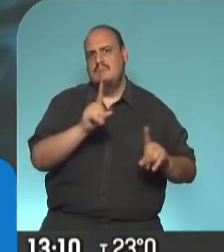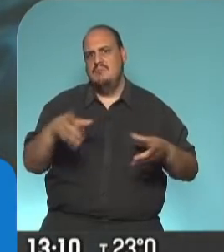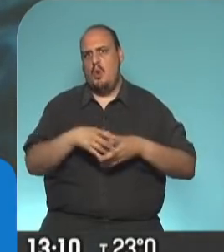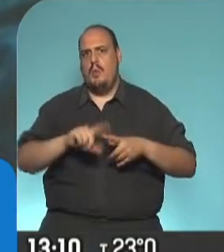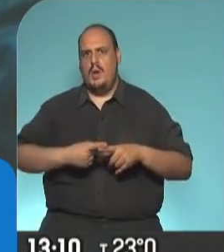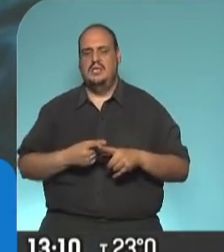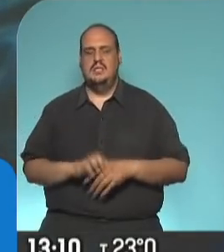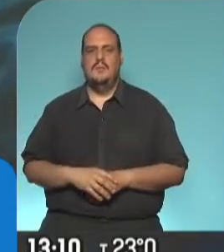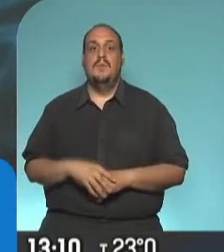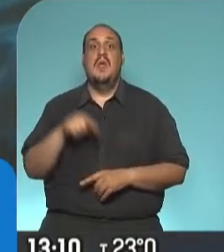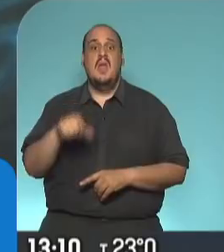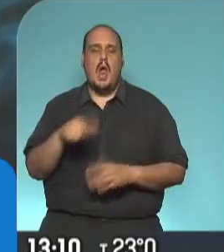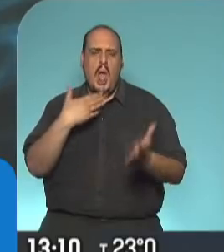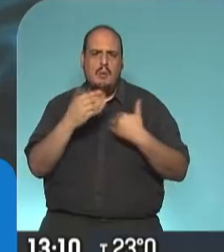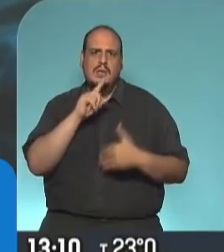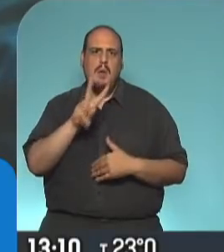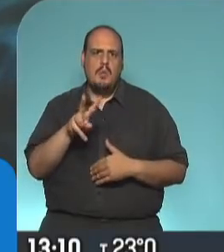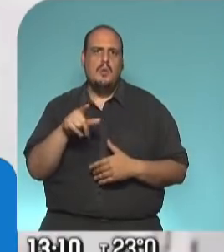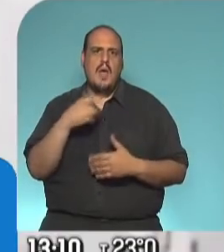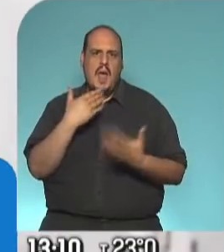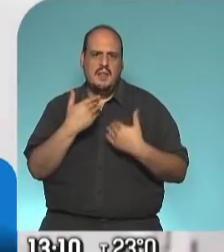y vamos a ver un fragmento de esta entrevista.